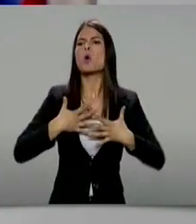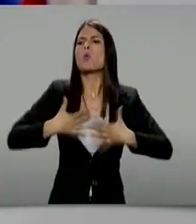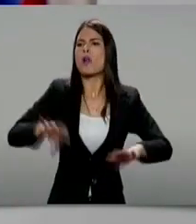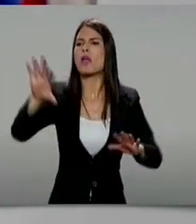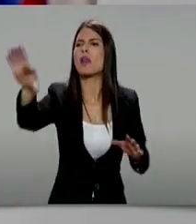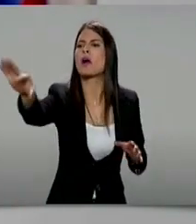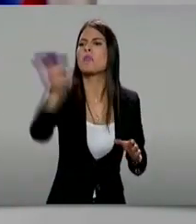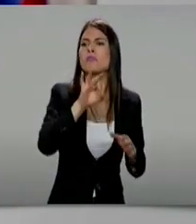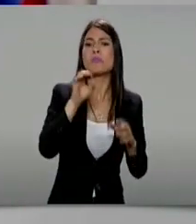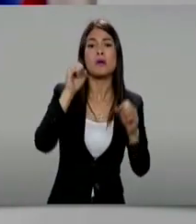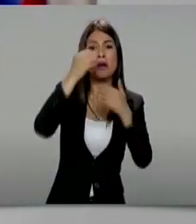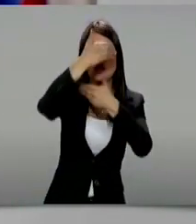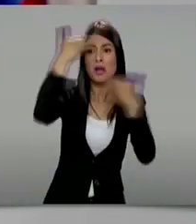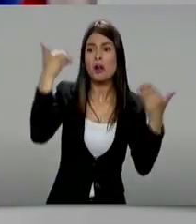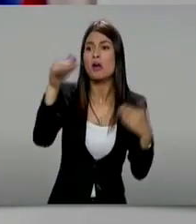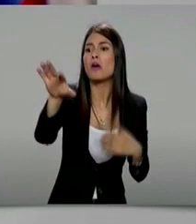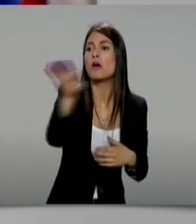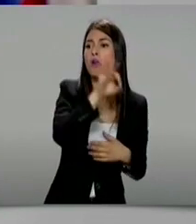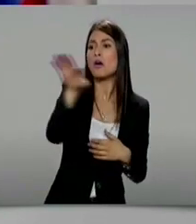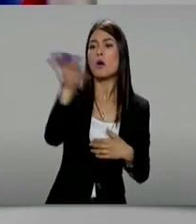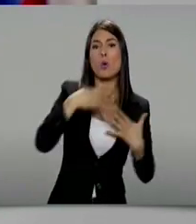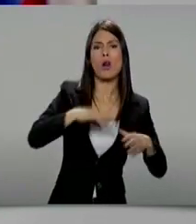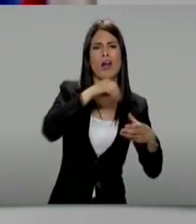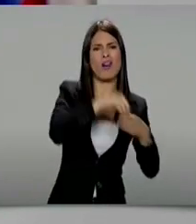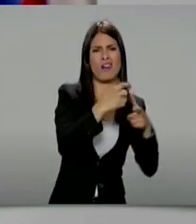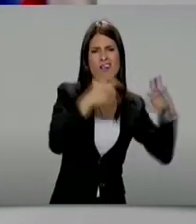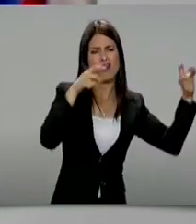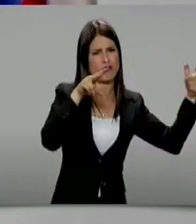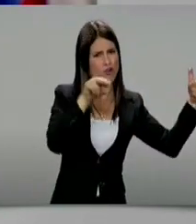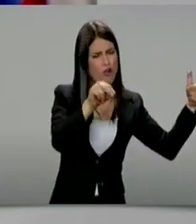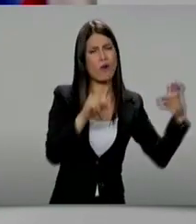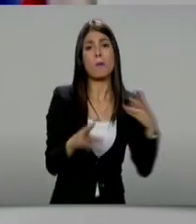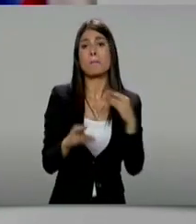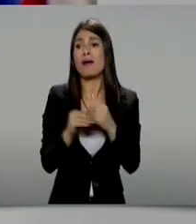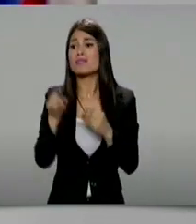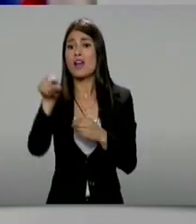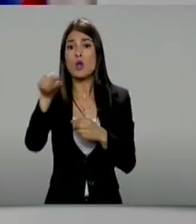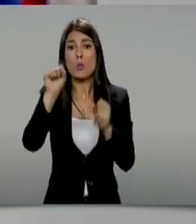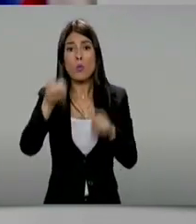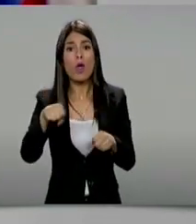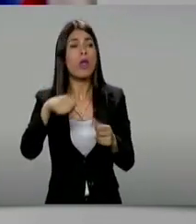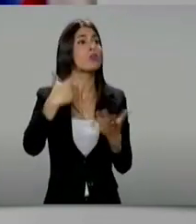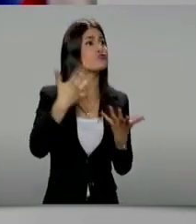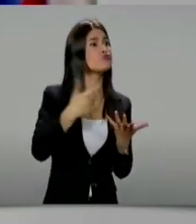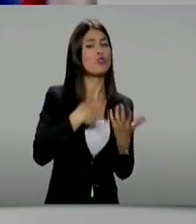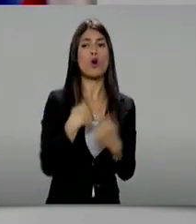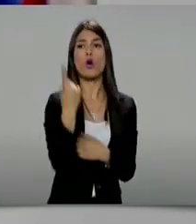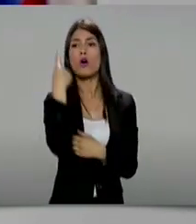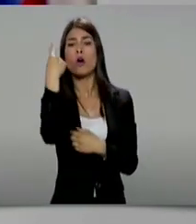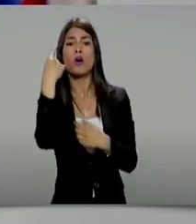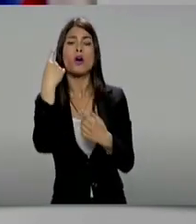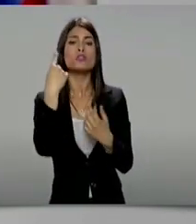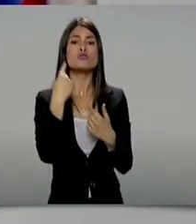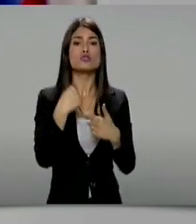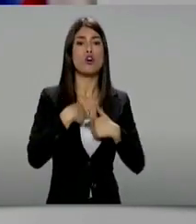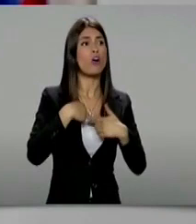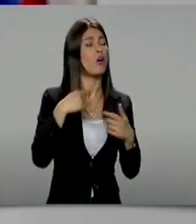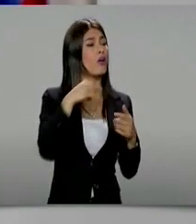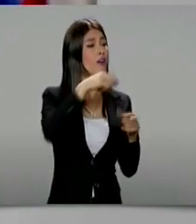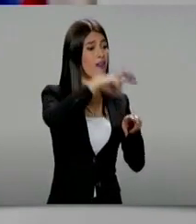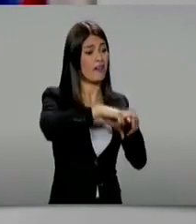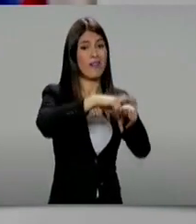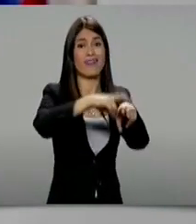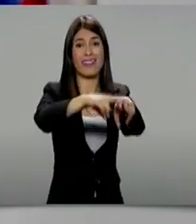tampoco tendrán cargos en el gobierno como ha ocurrido en muchos otros casos pero Sí podrán